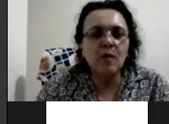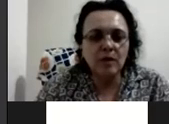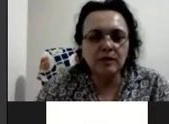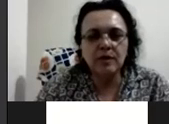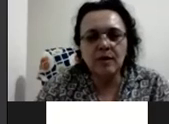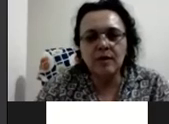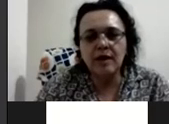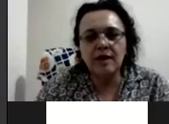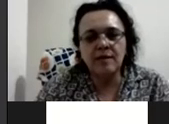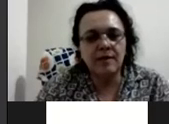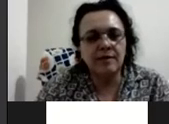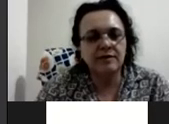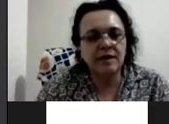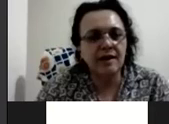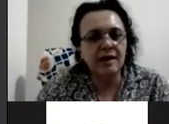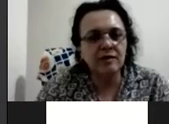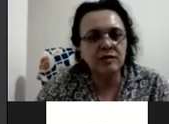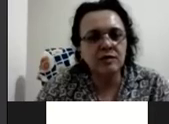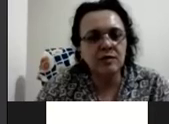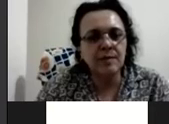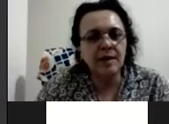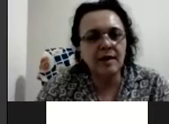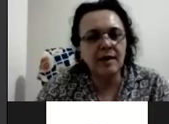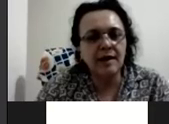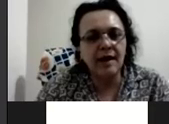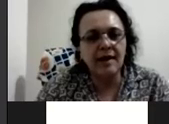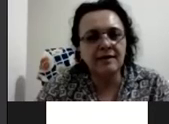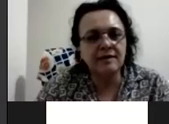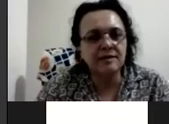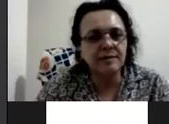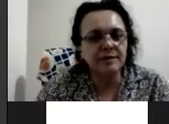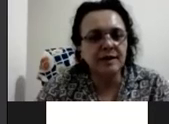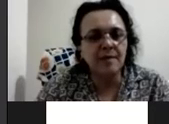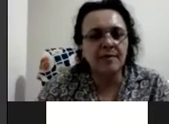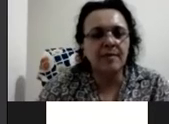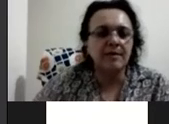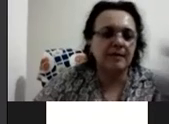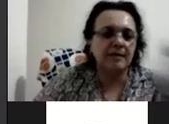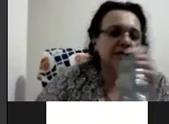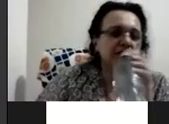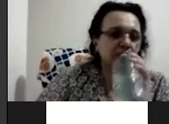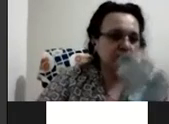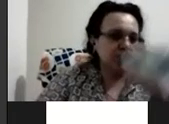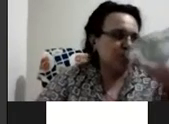probably won't go anywhere. O sea, aquí no se ocupa el I después de I probably.